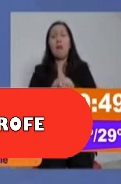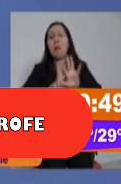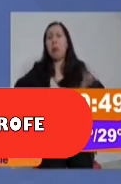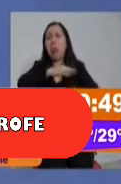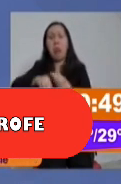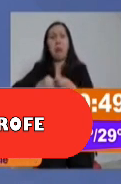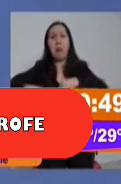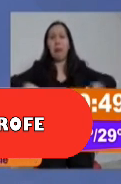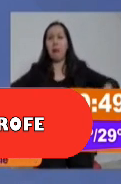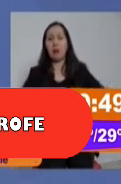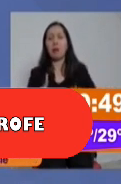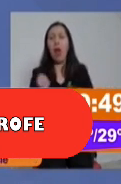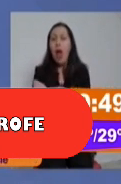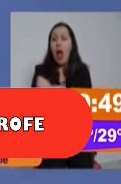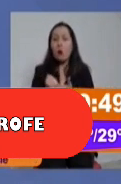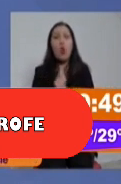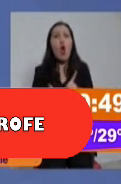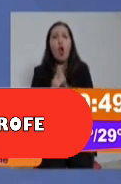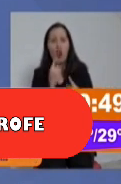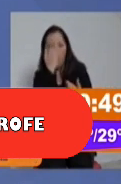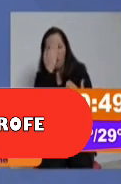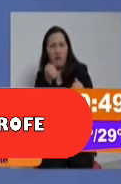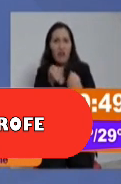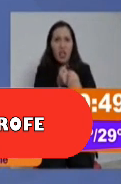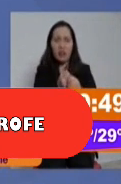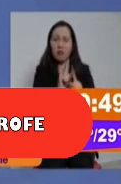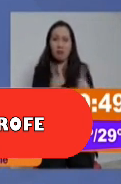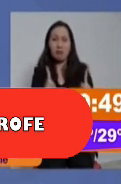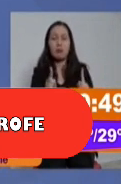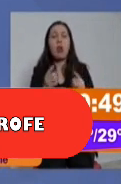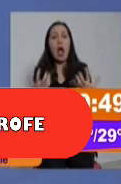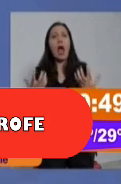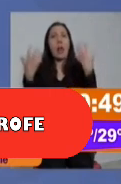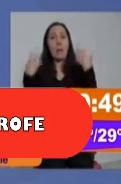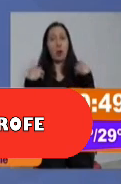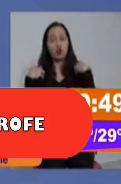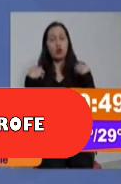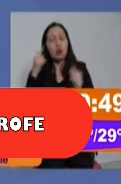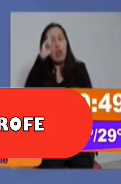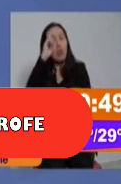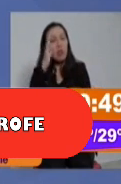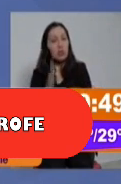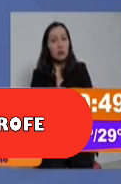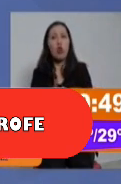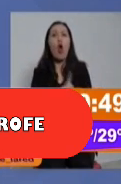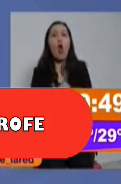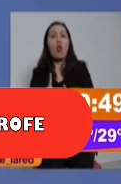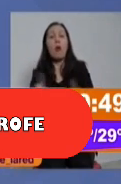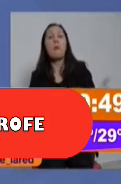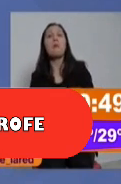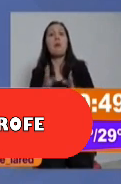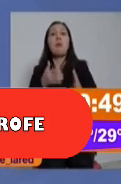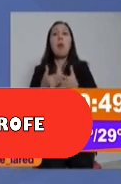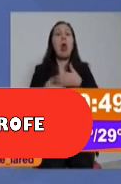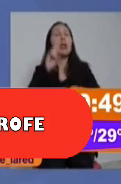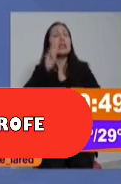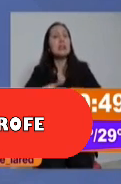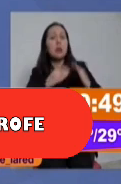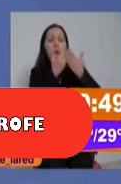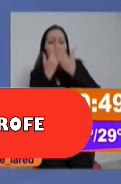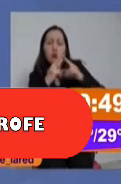dispersión, colaboración y no enfrentamiento, responsabilidad en la toma de decisiones y no improvisaciones sin